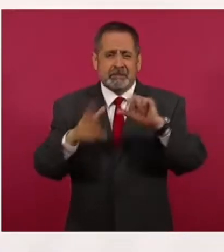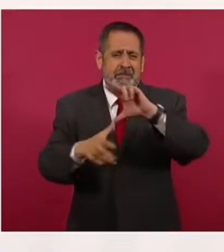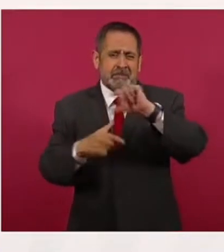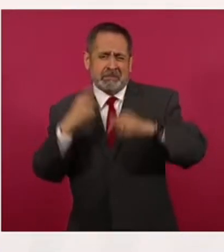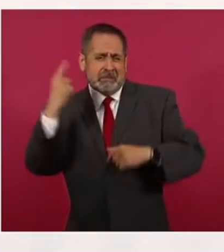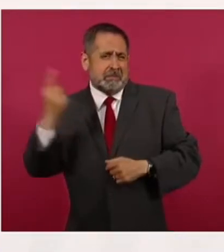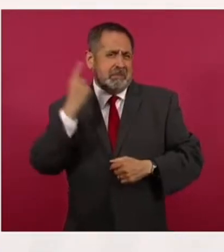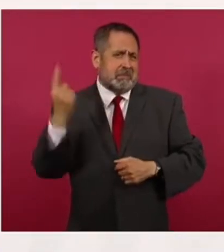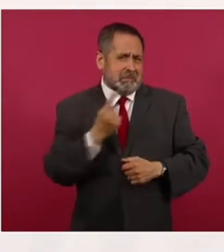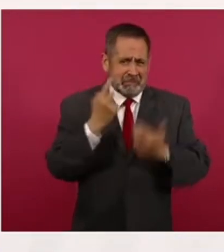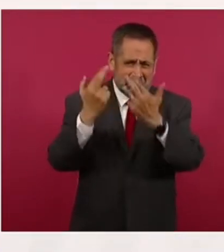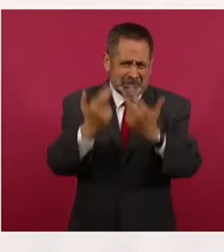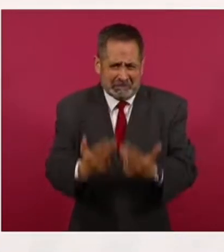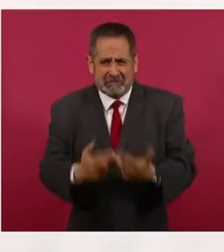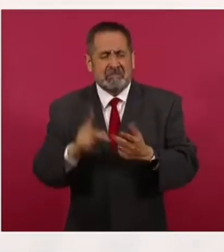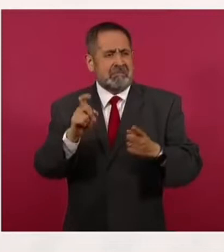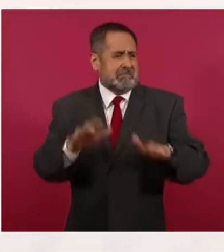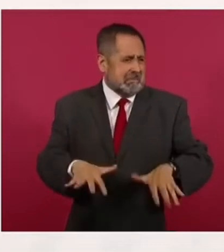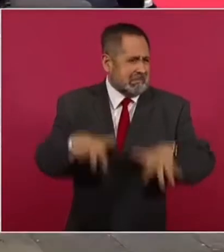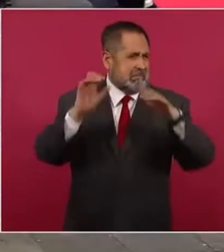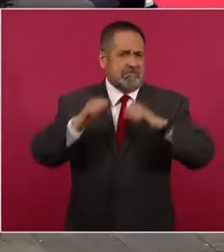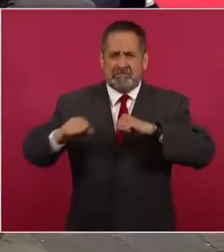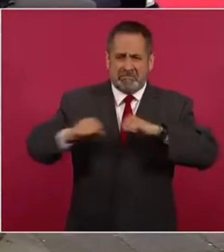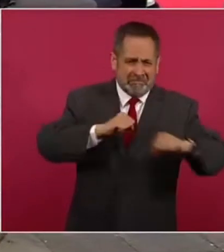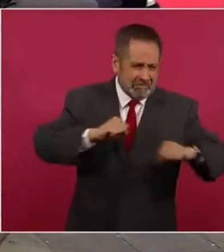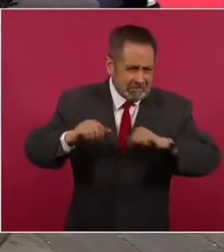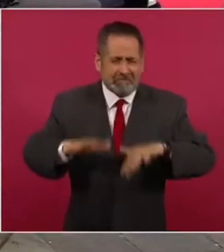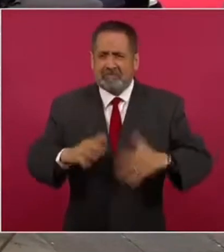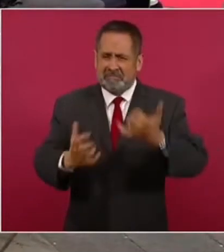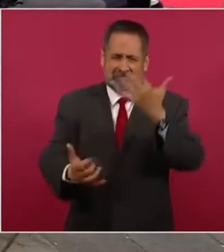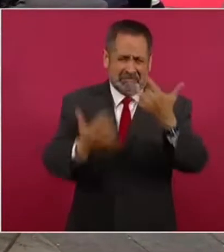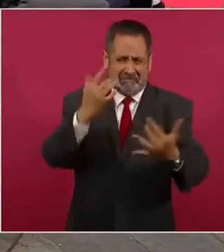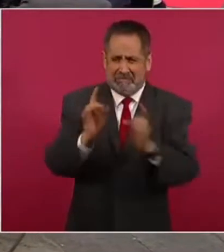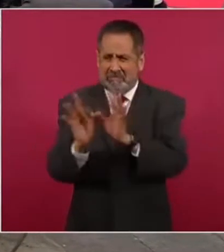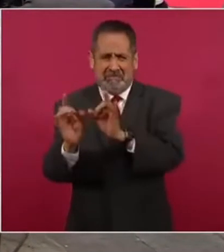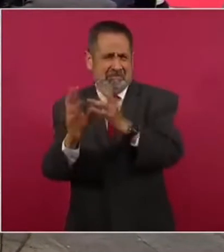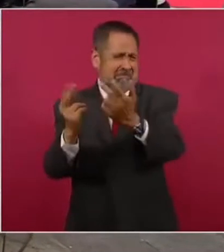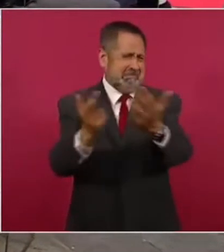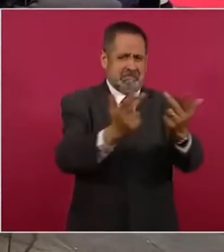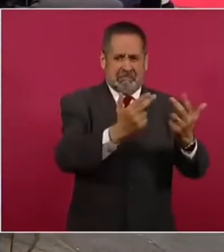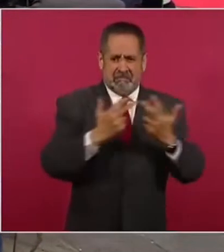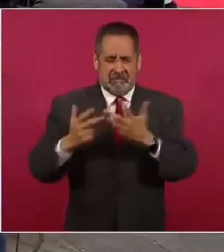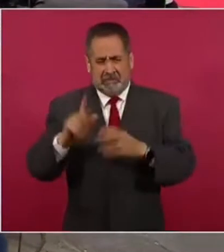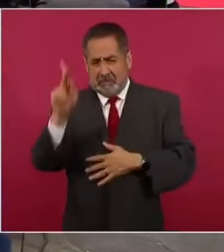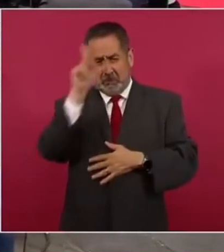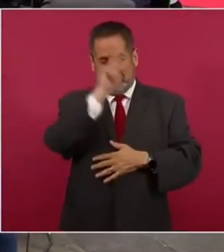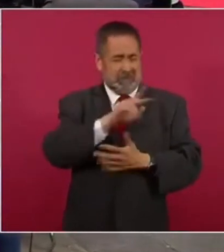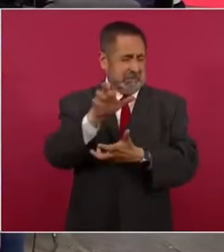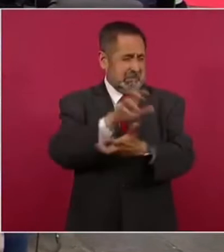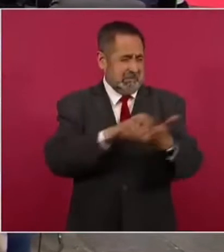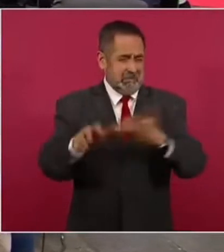huracanes, inundaciones, temblores, incendios y otros siniestros, y con